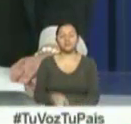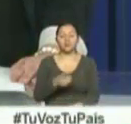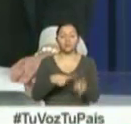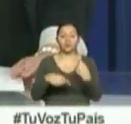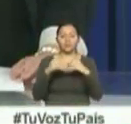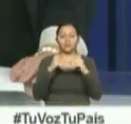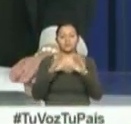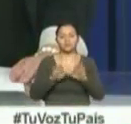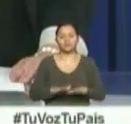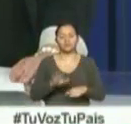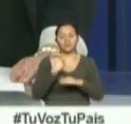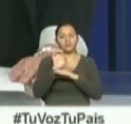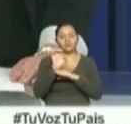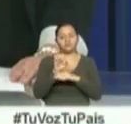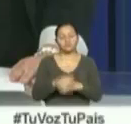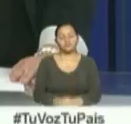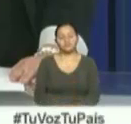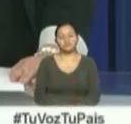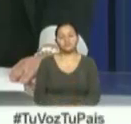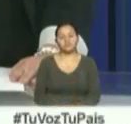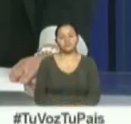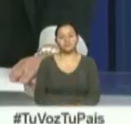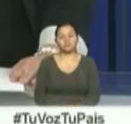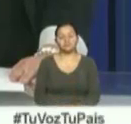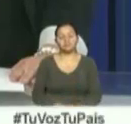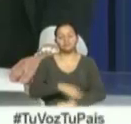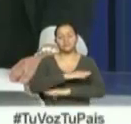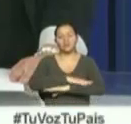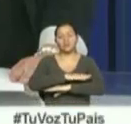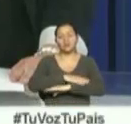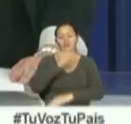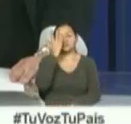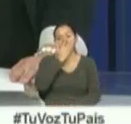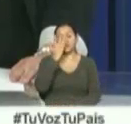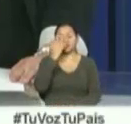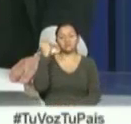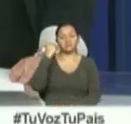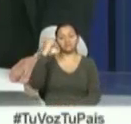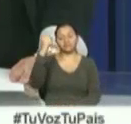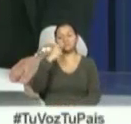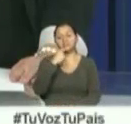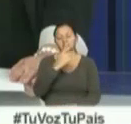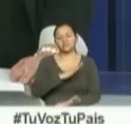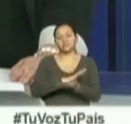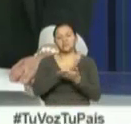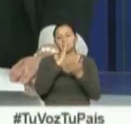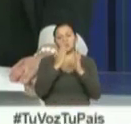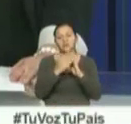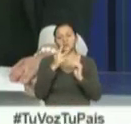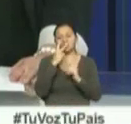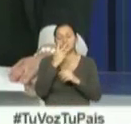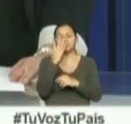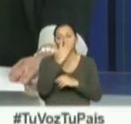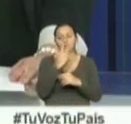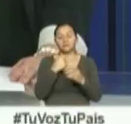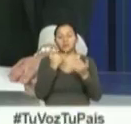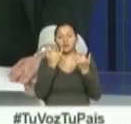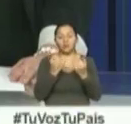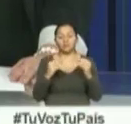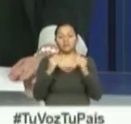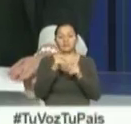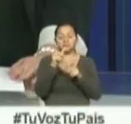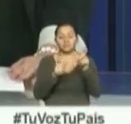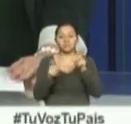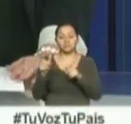Retomamos el contexto nacional. El paseo Malecón de la playa Las Palmas cambió de imagen a Esmeraldas. Ahora la